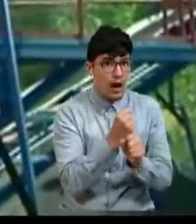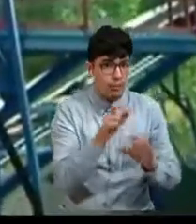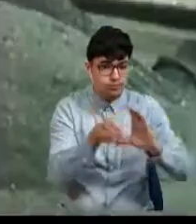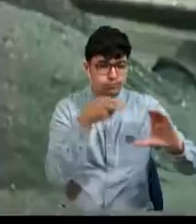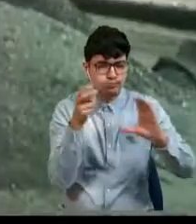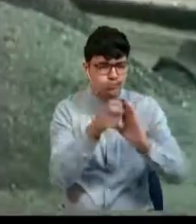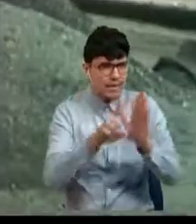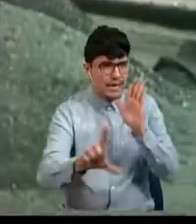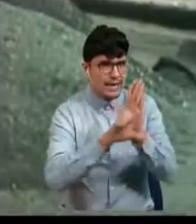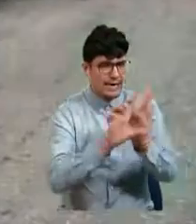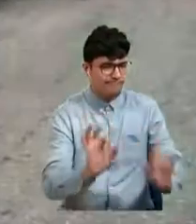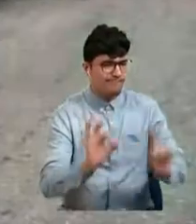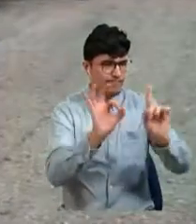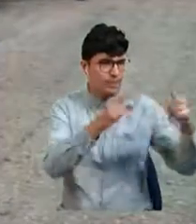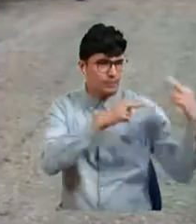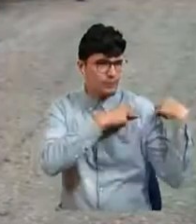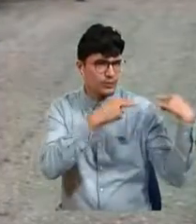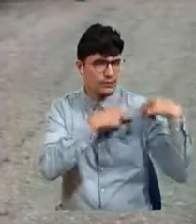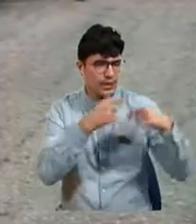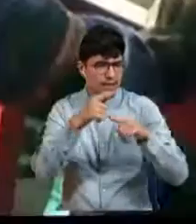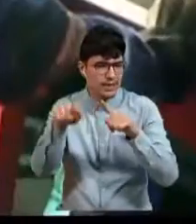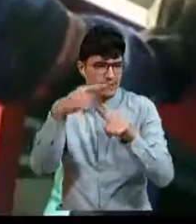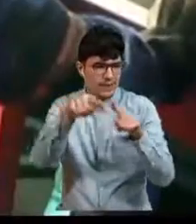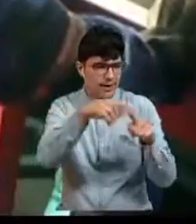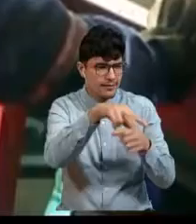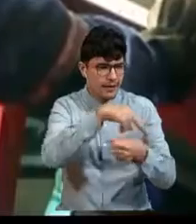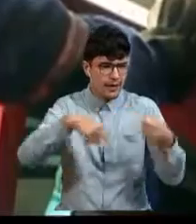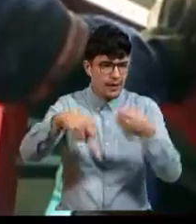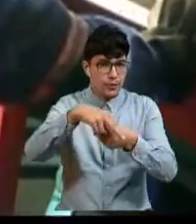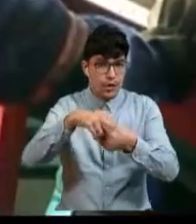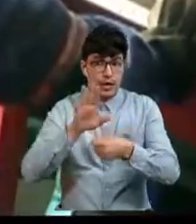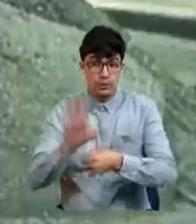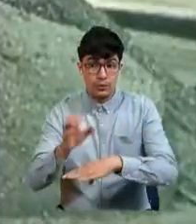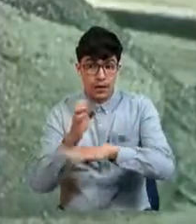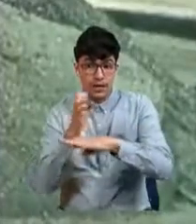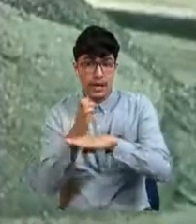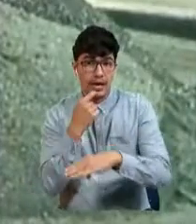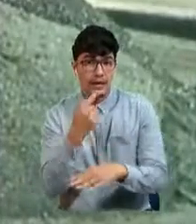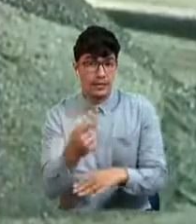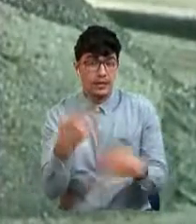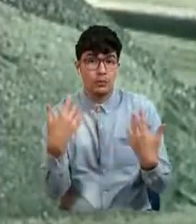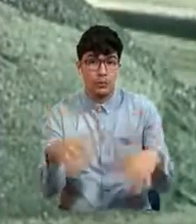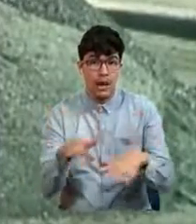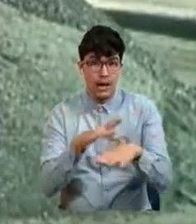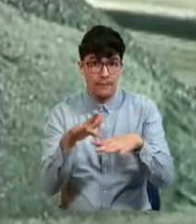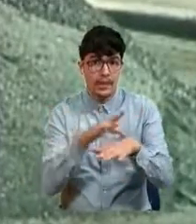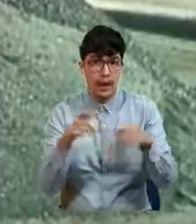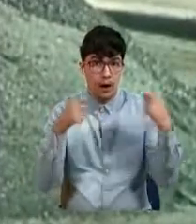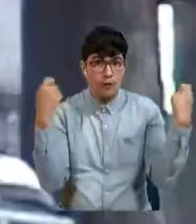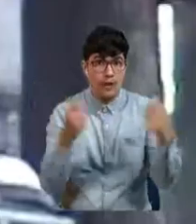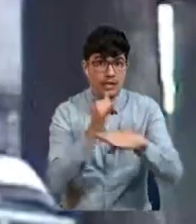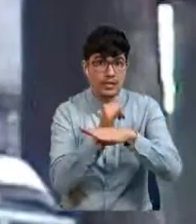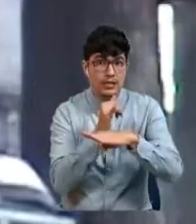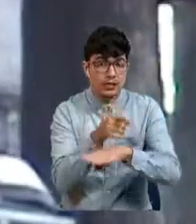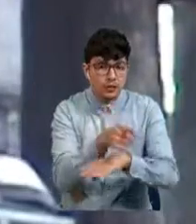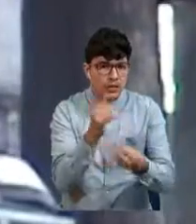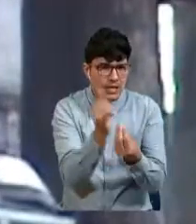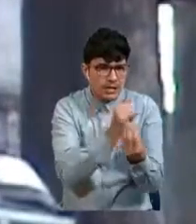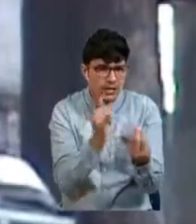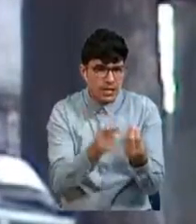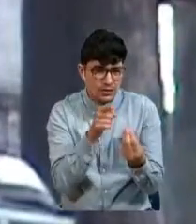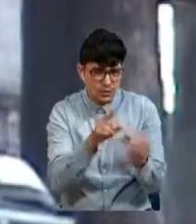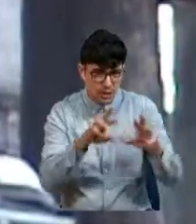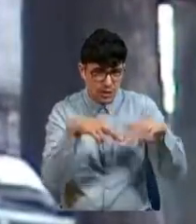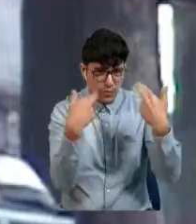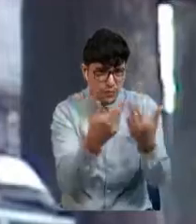desarrollar minería responsable en las regiones las entidades manifestaron que se está implementando una oferta institucional en la que se está diseñando en esta